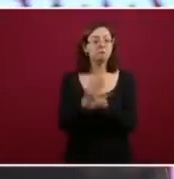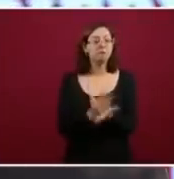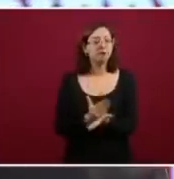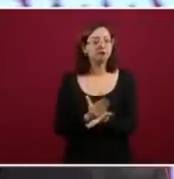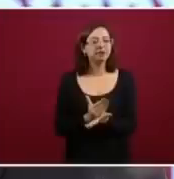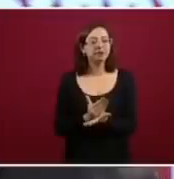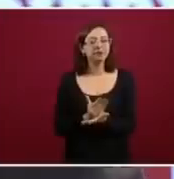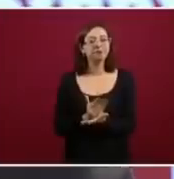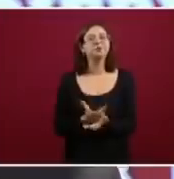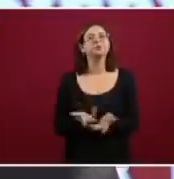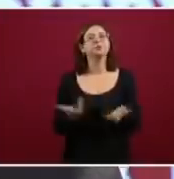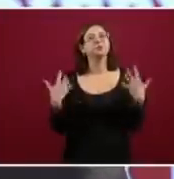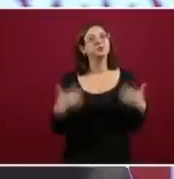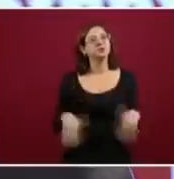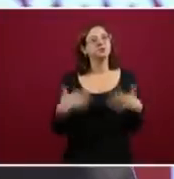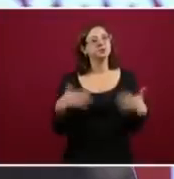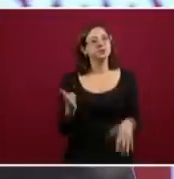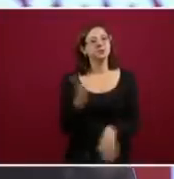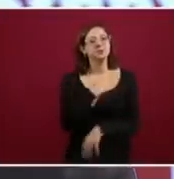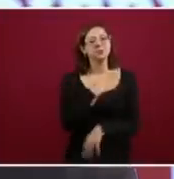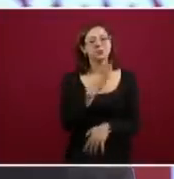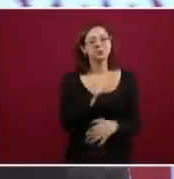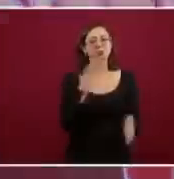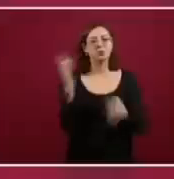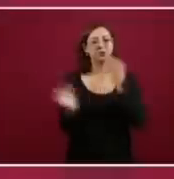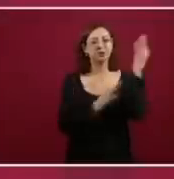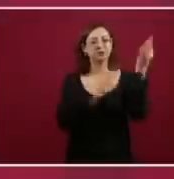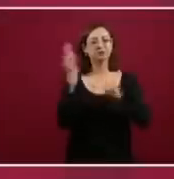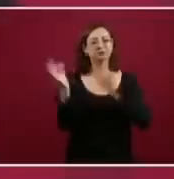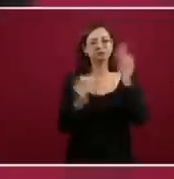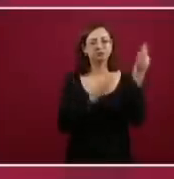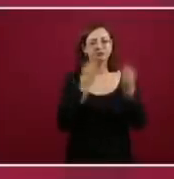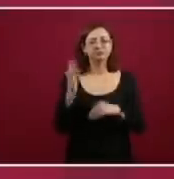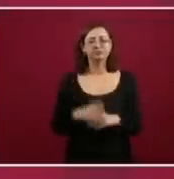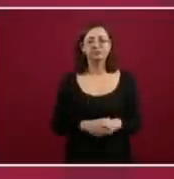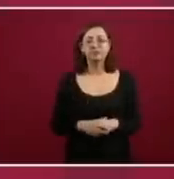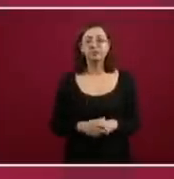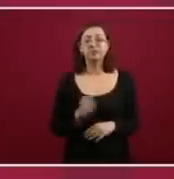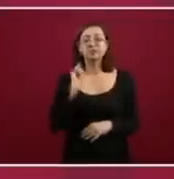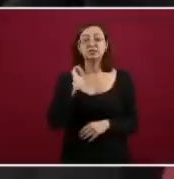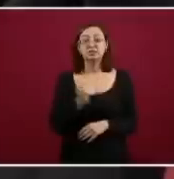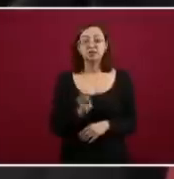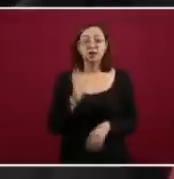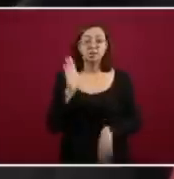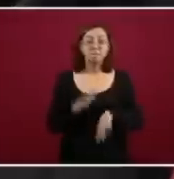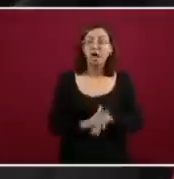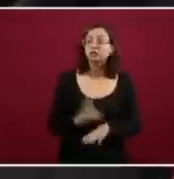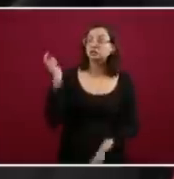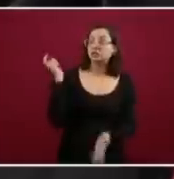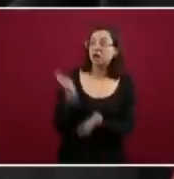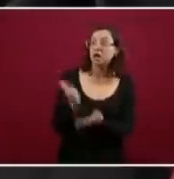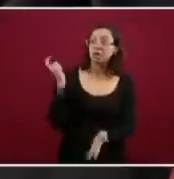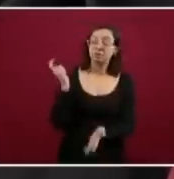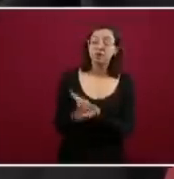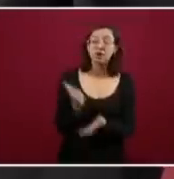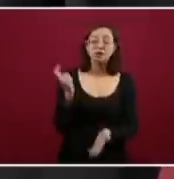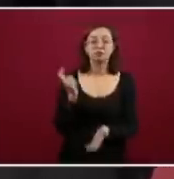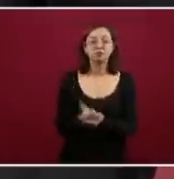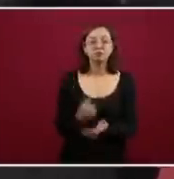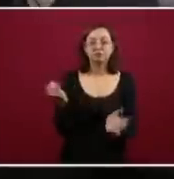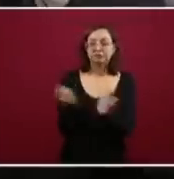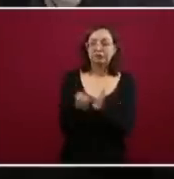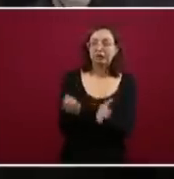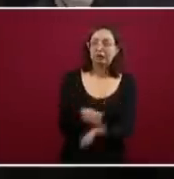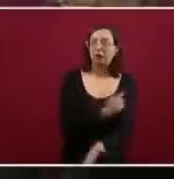es buena noticia o sea no se tiene que pagar más de